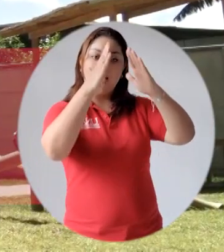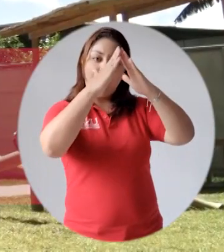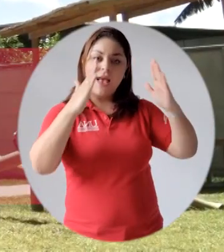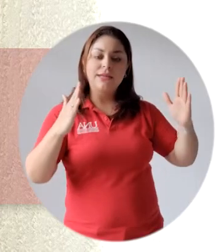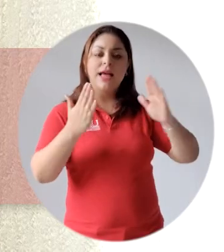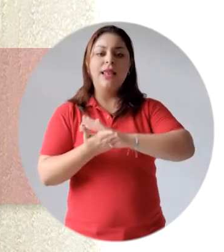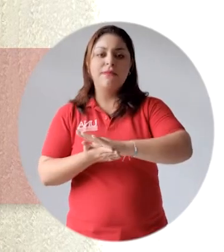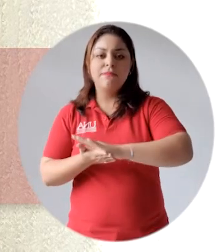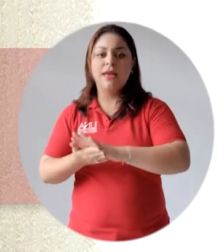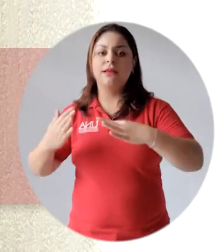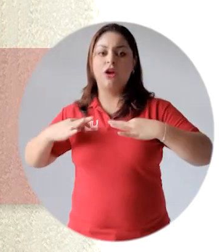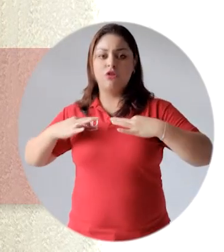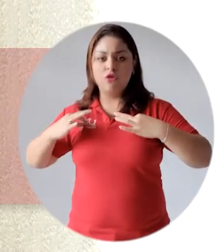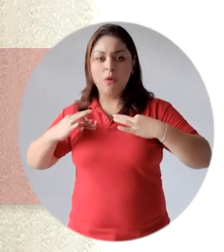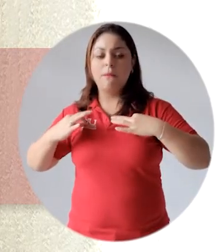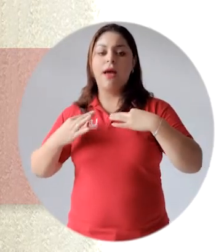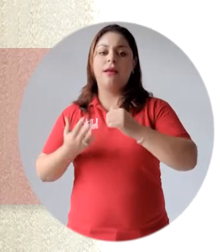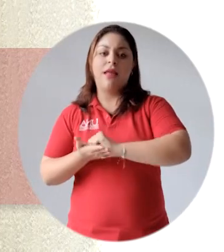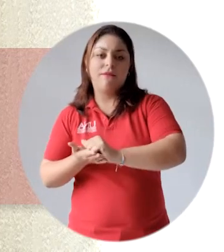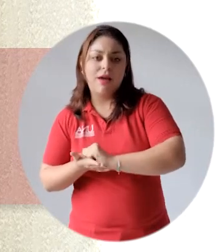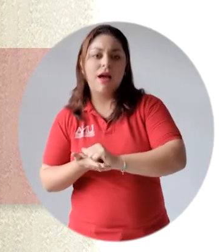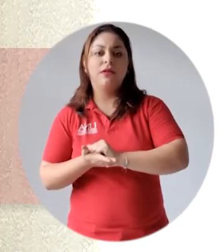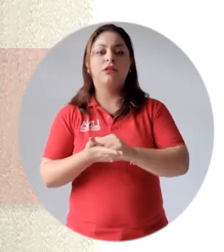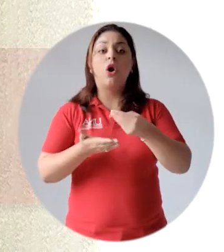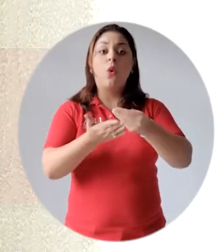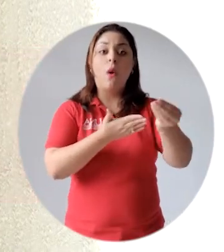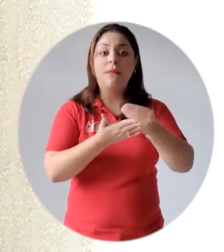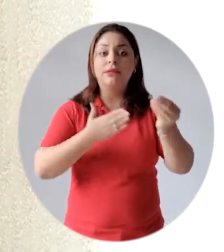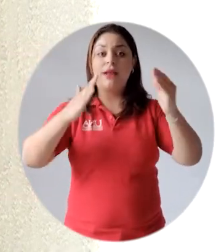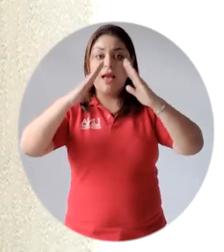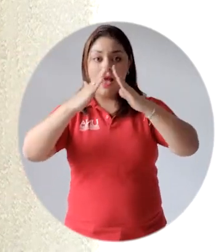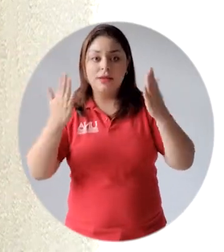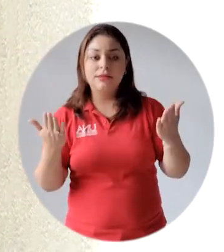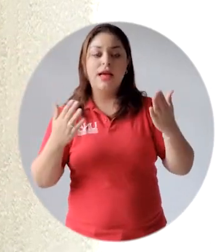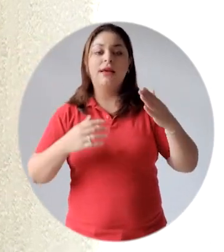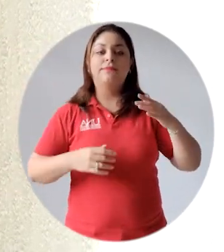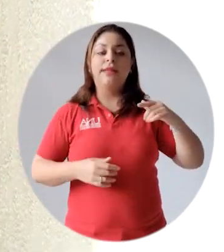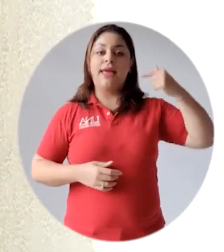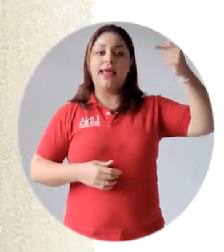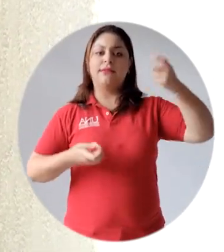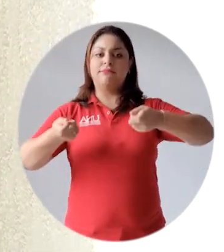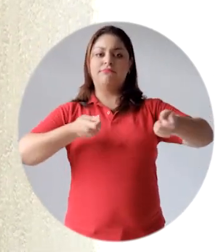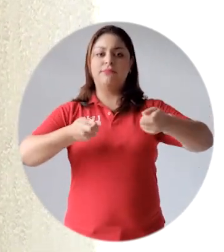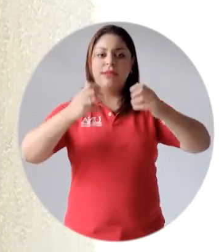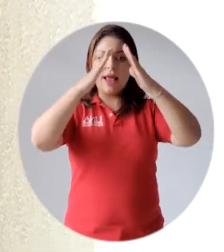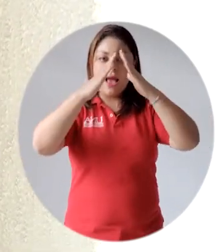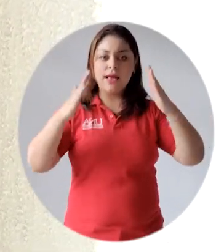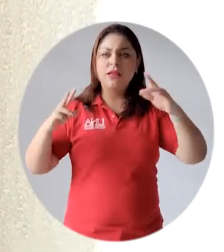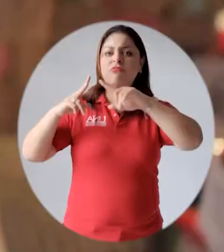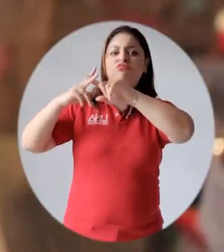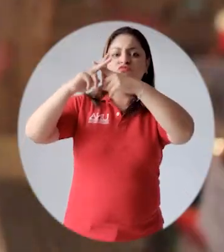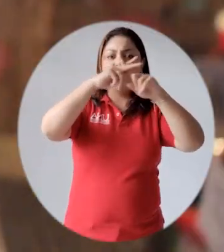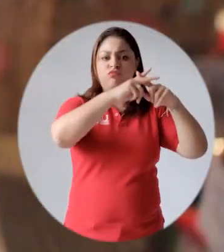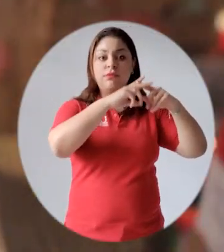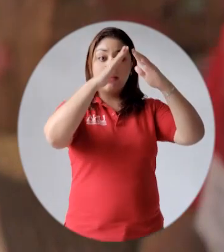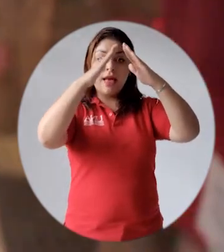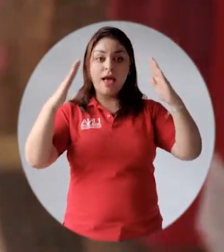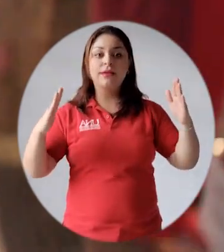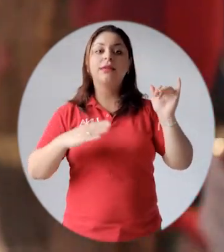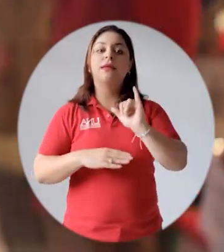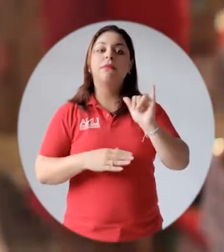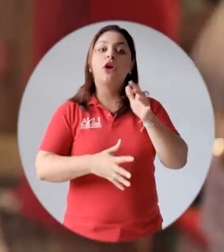vivienda, la limpieza de ropa y calzado, las compras del hogar, la gerencia y administración del hogar, construcción y reparaciones menores de